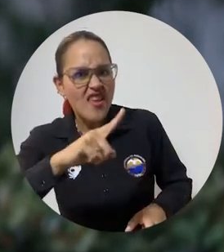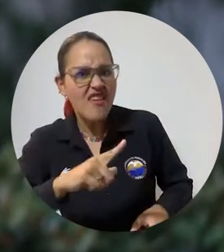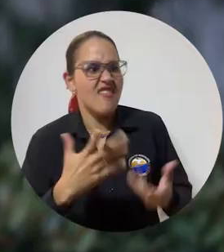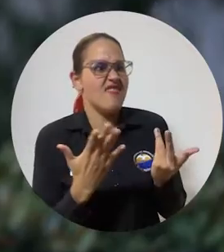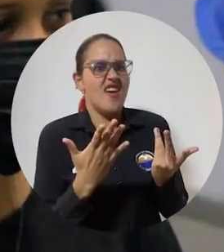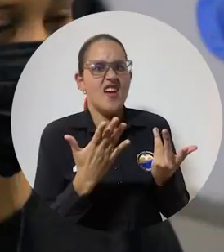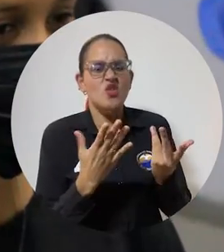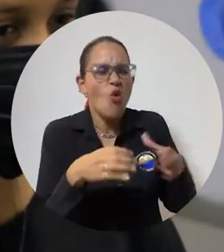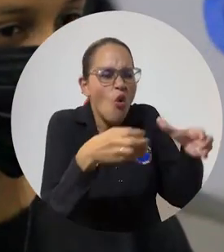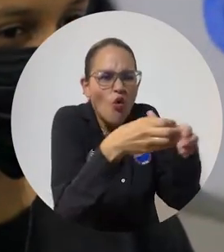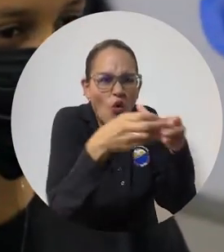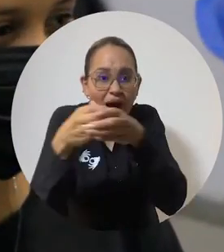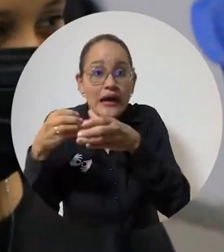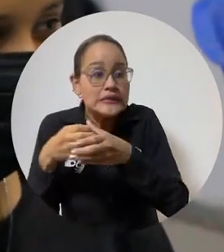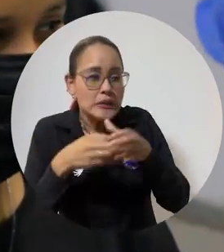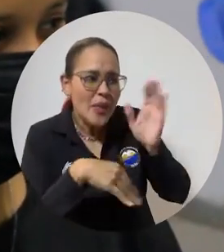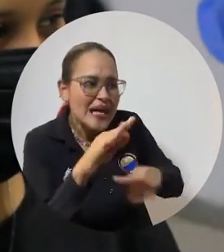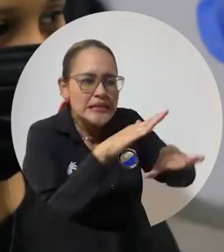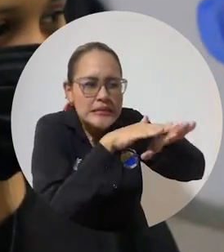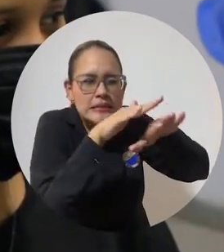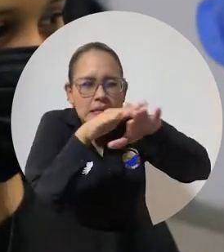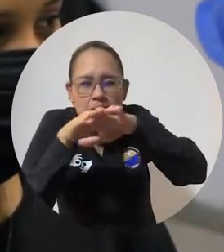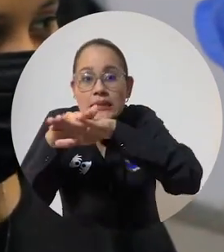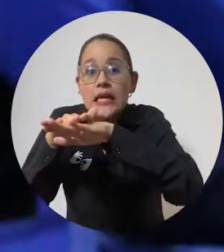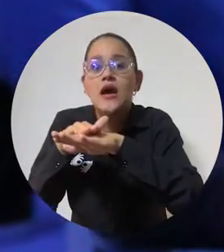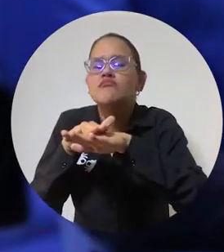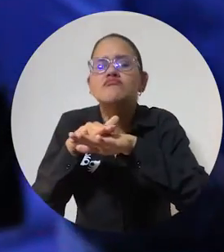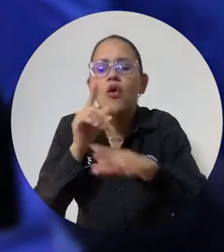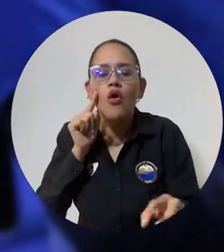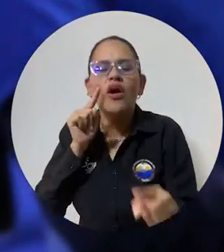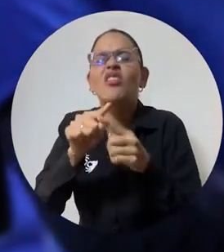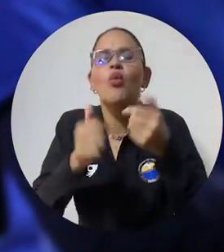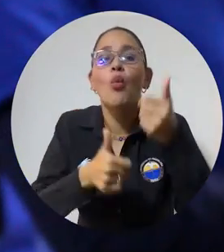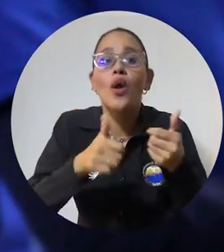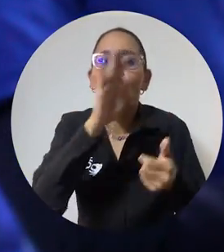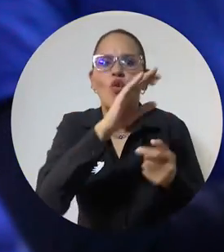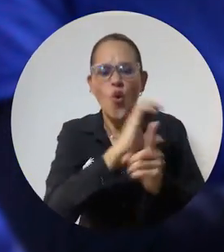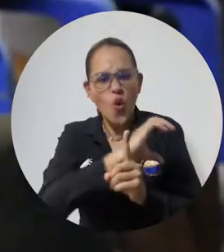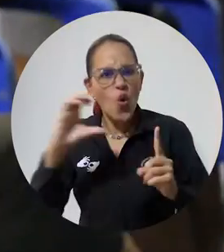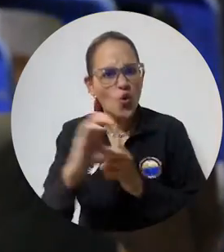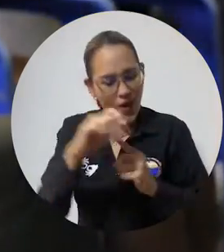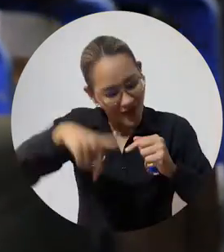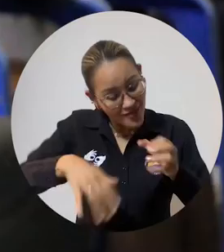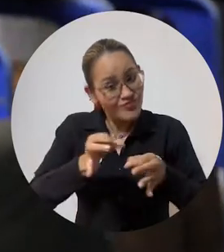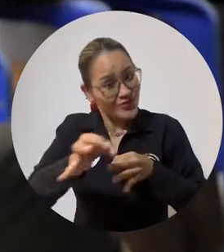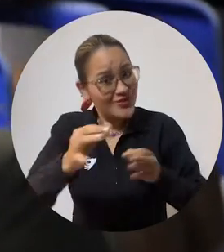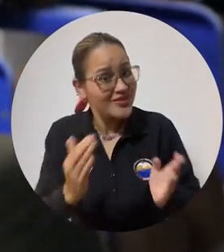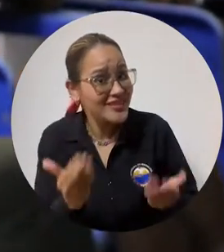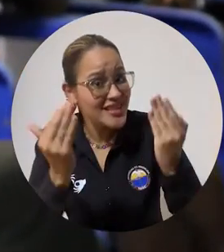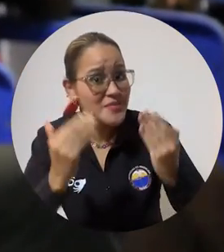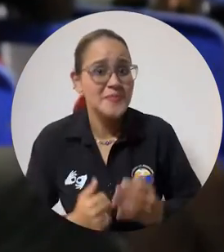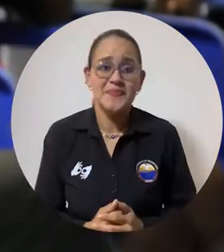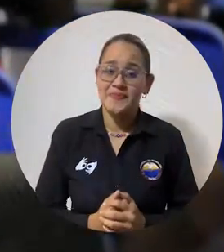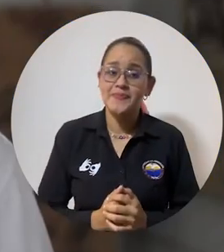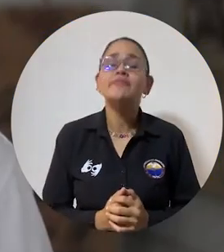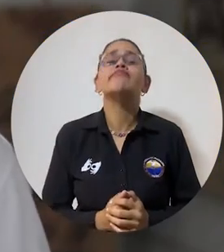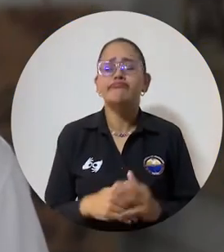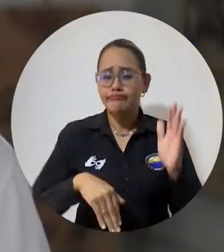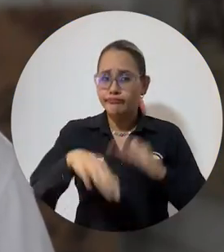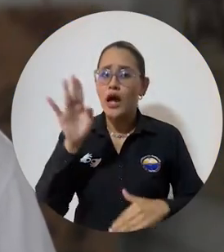organizaciones, para trabajar por un solo objetivo que es en los temas culturales del municipio. Es una iniciativa que